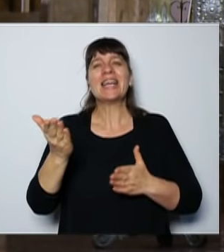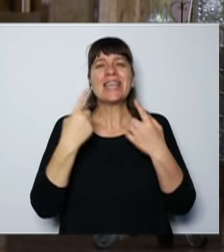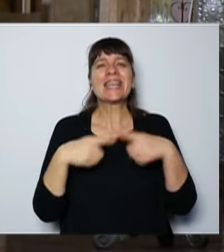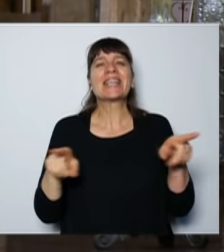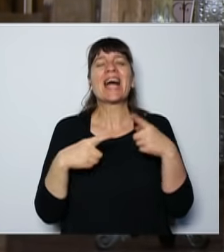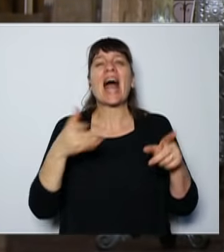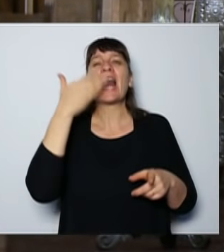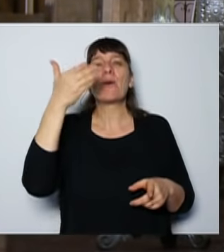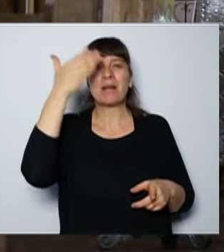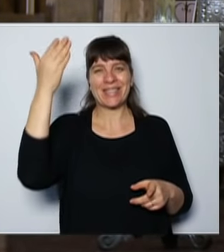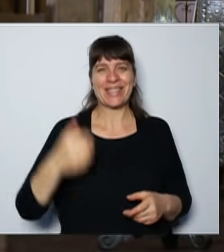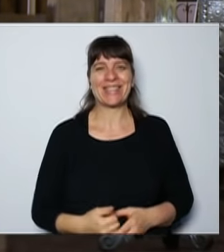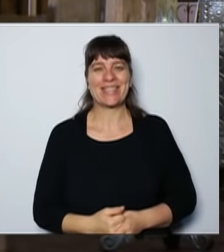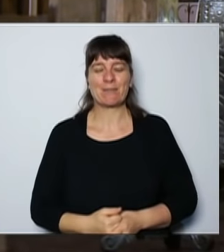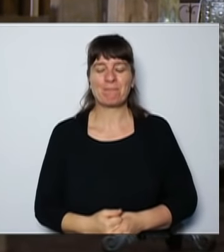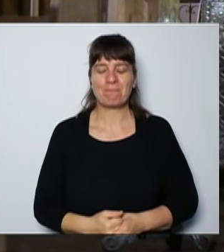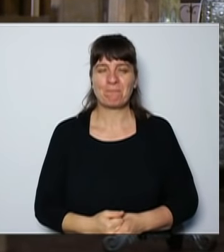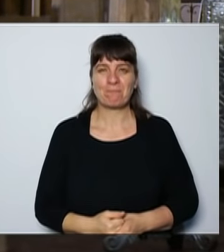cantar tus alabanzas.